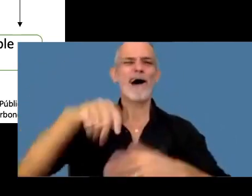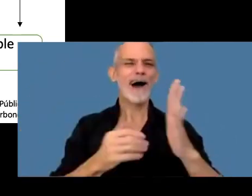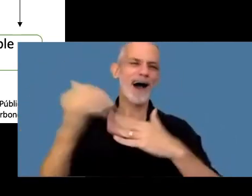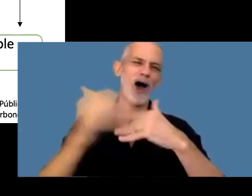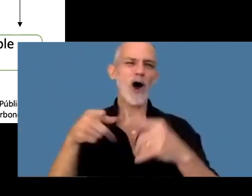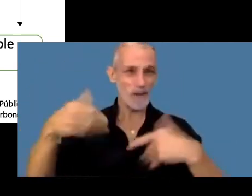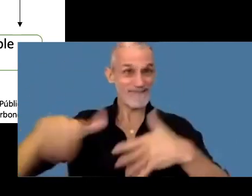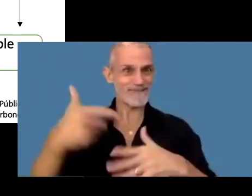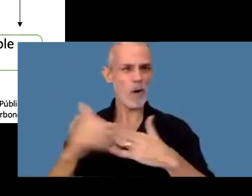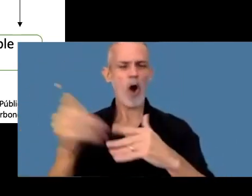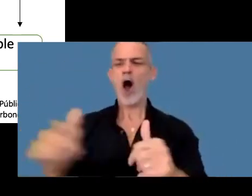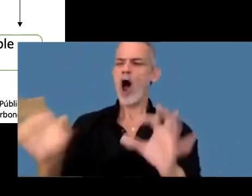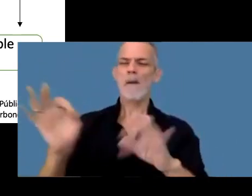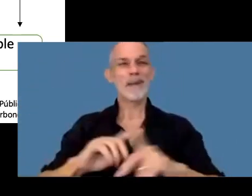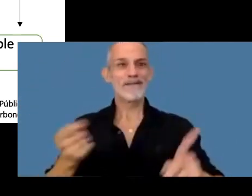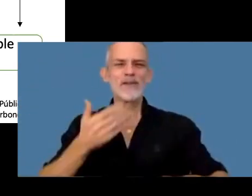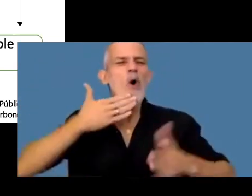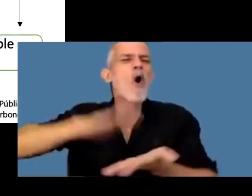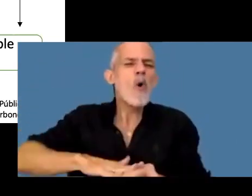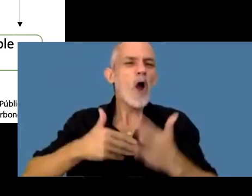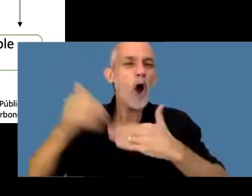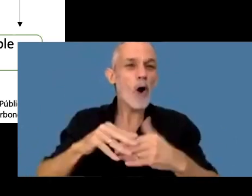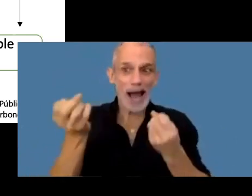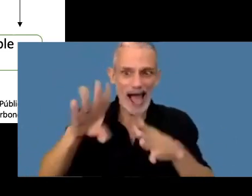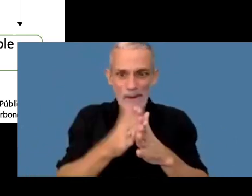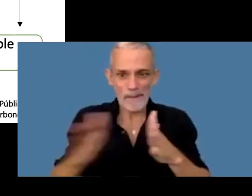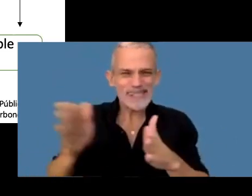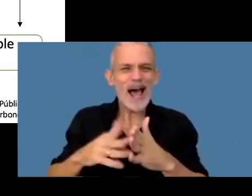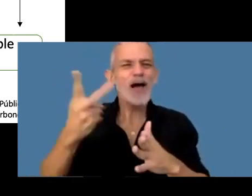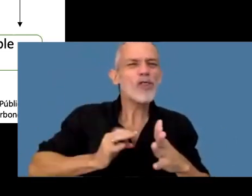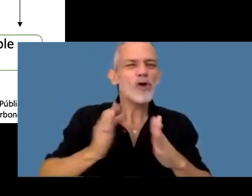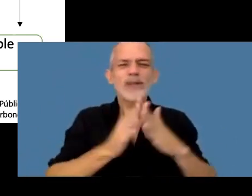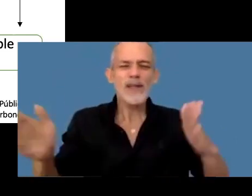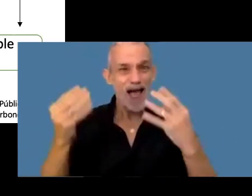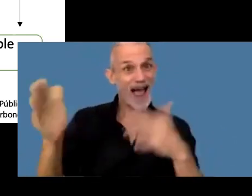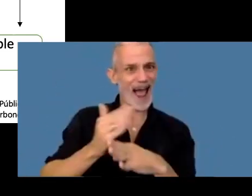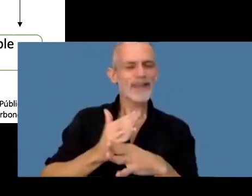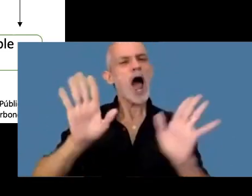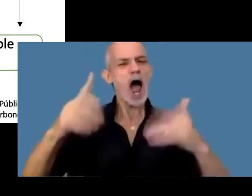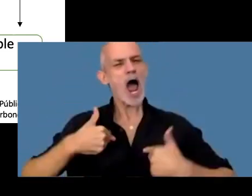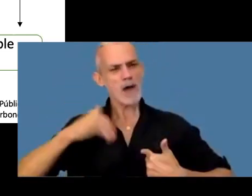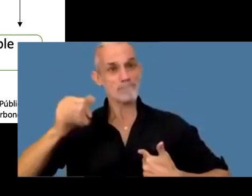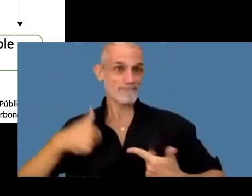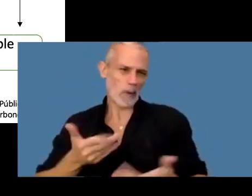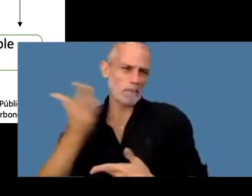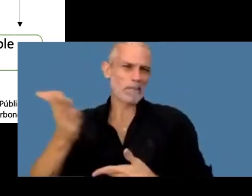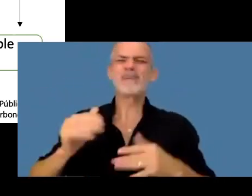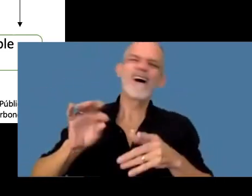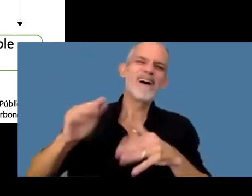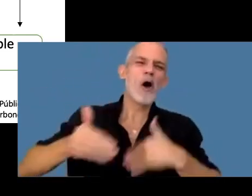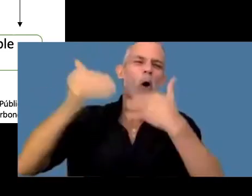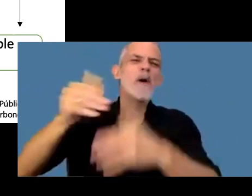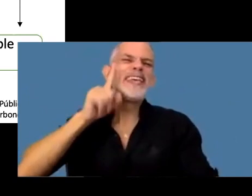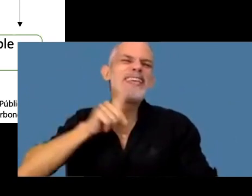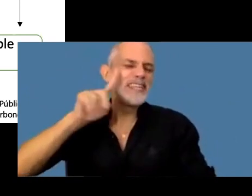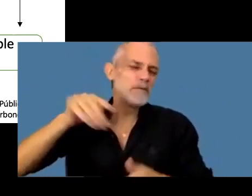Perfecto. Y me juró que la obra la iba a iniciar antes de los 2 años. Y entonces, ¿yo qué hice? Solicité el diferimiento en el ITI o solicité el diferimiento